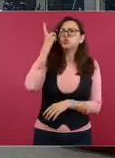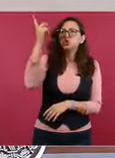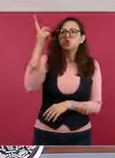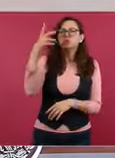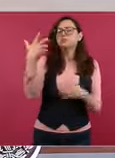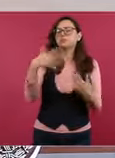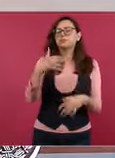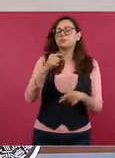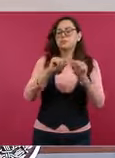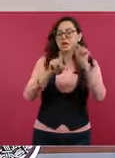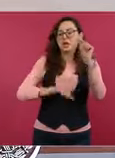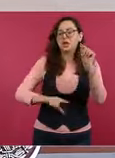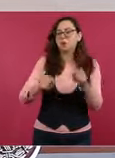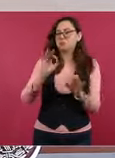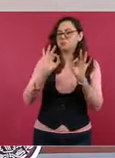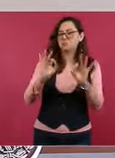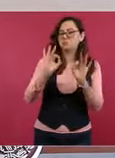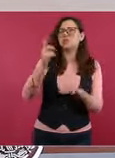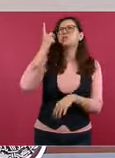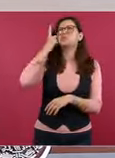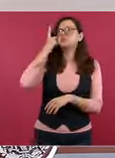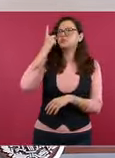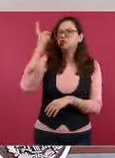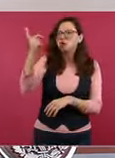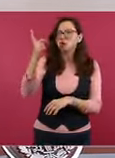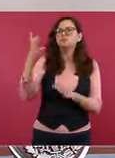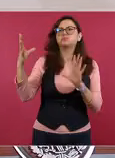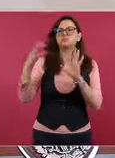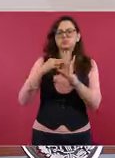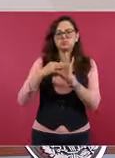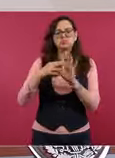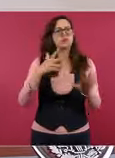que debe de analizarse bien